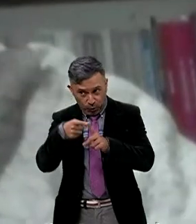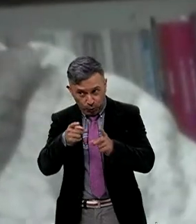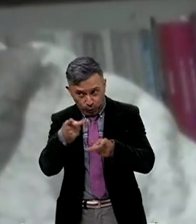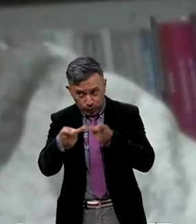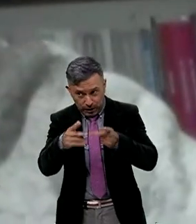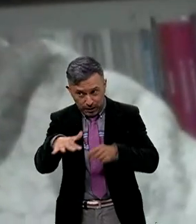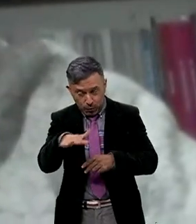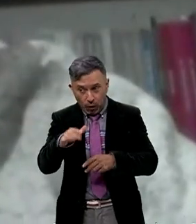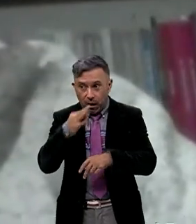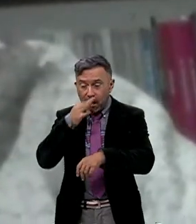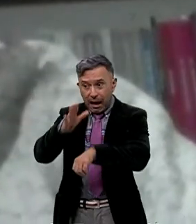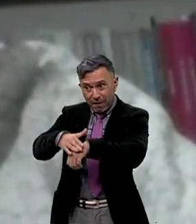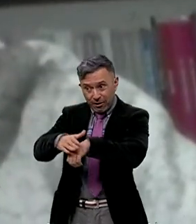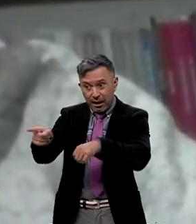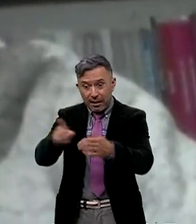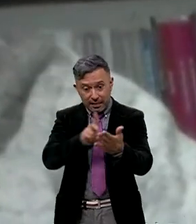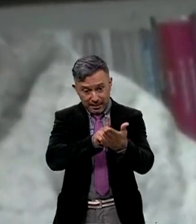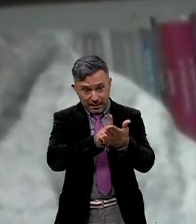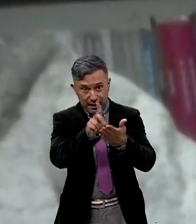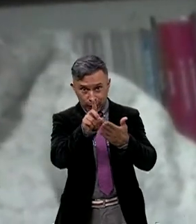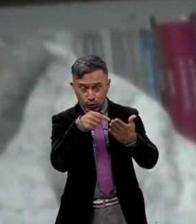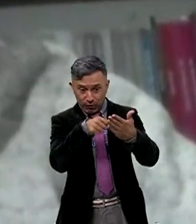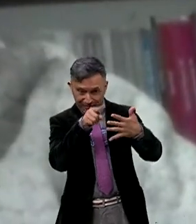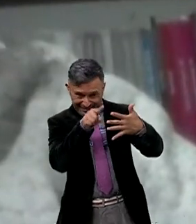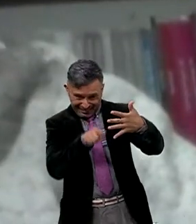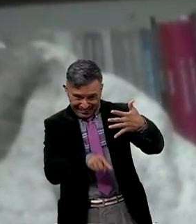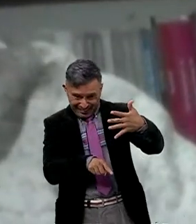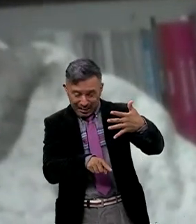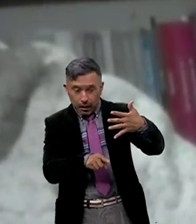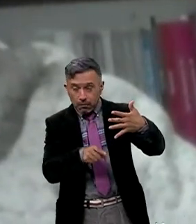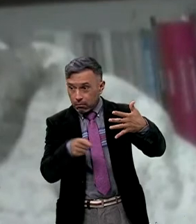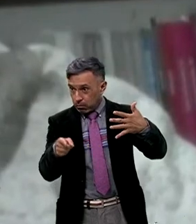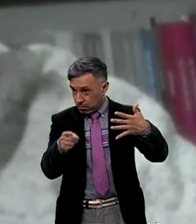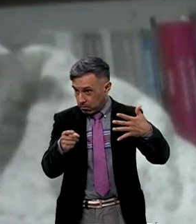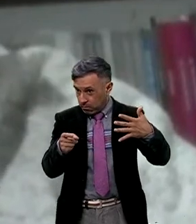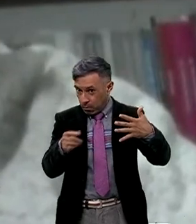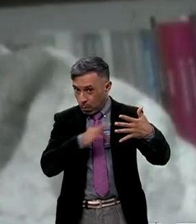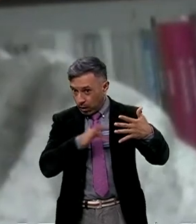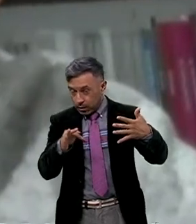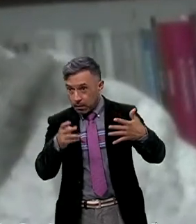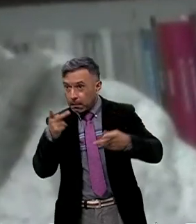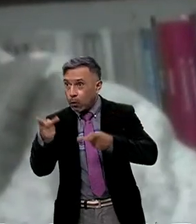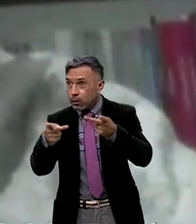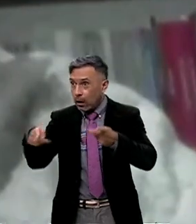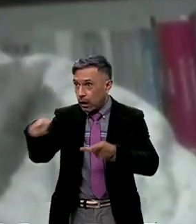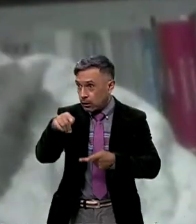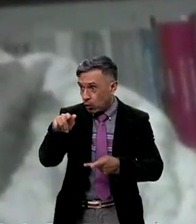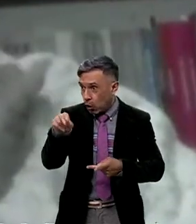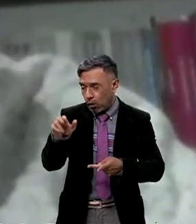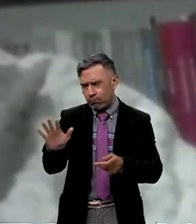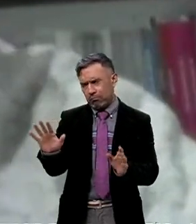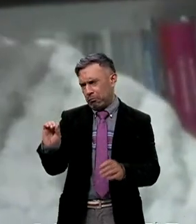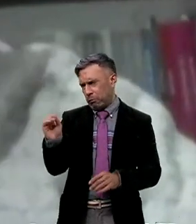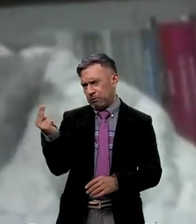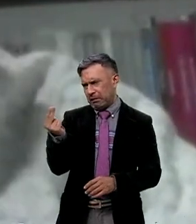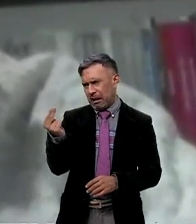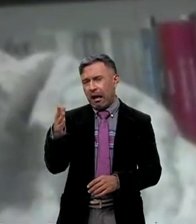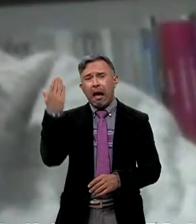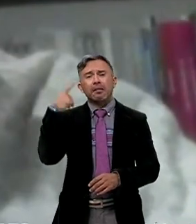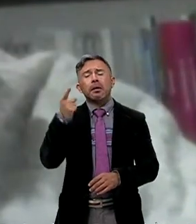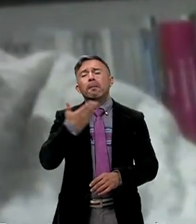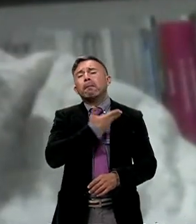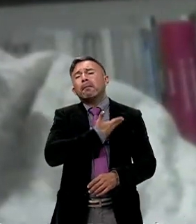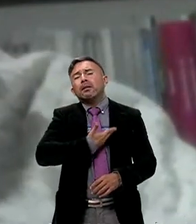derechos no se consultan porque no vayan a querer poner la consulta como lo ha dicho el presidente de la república en